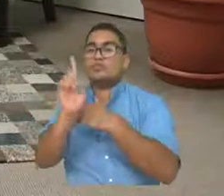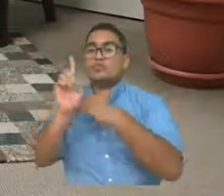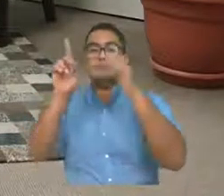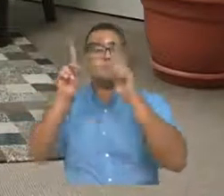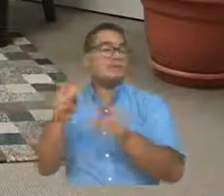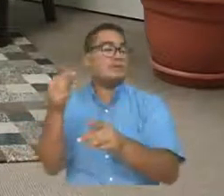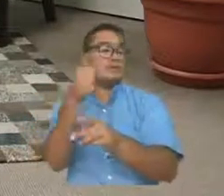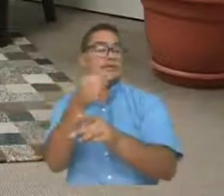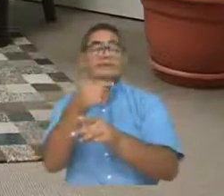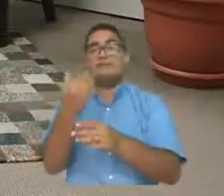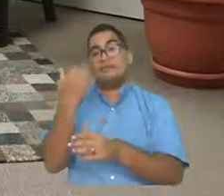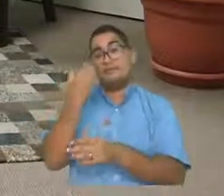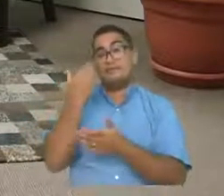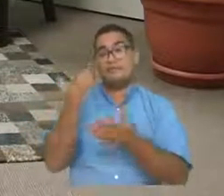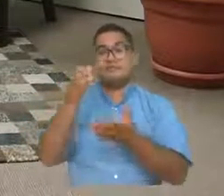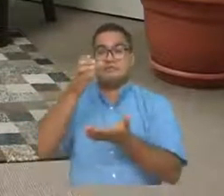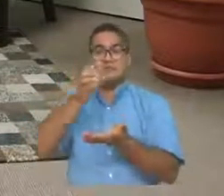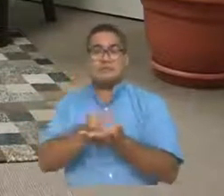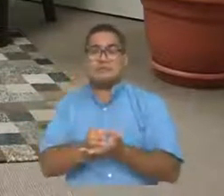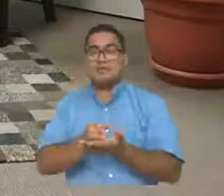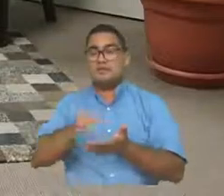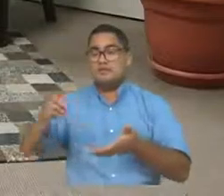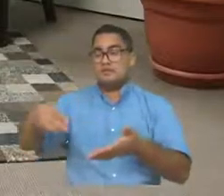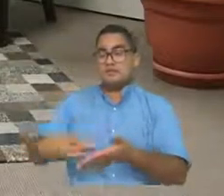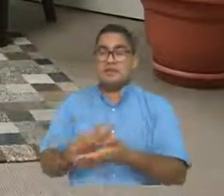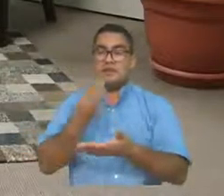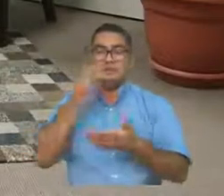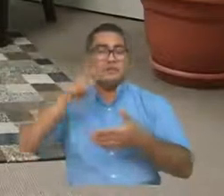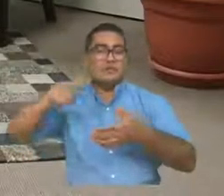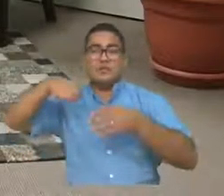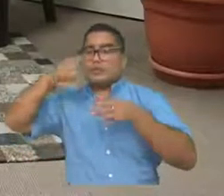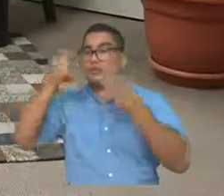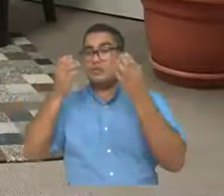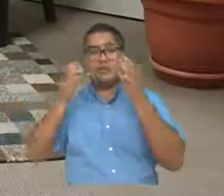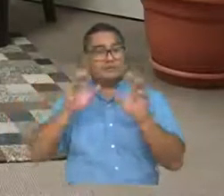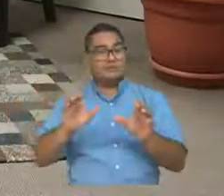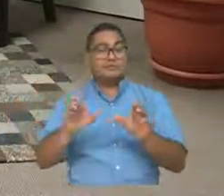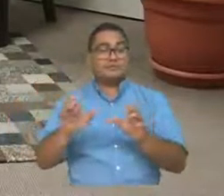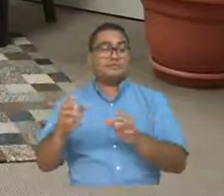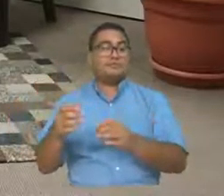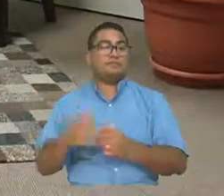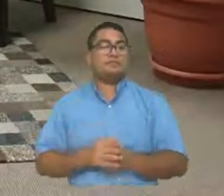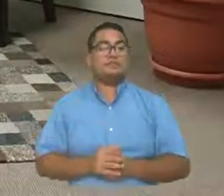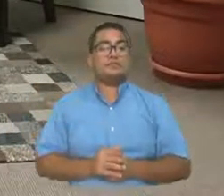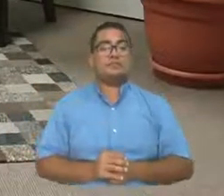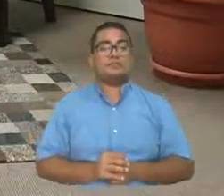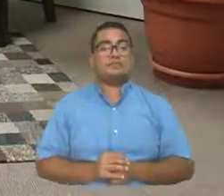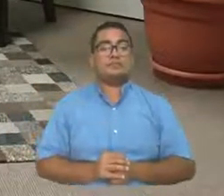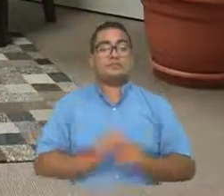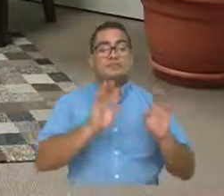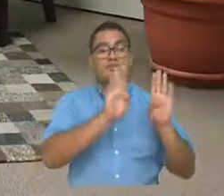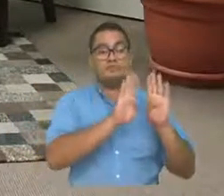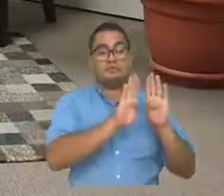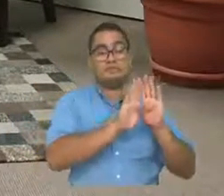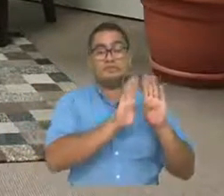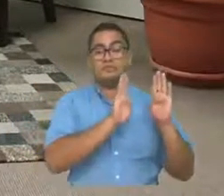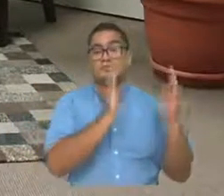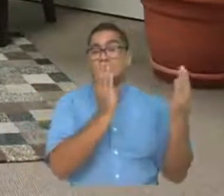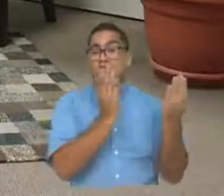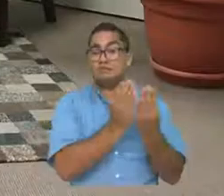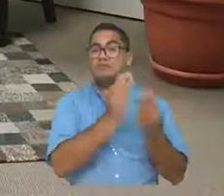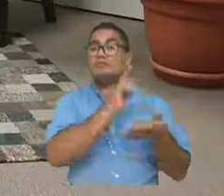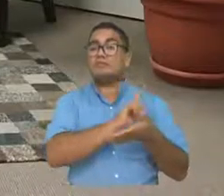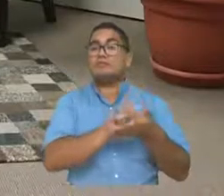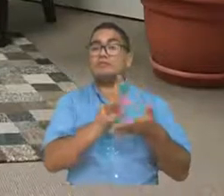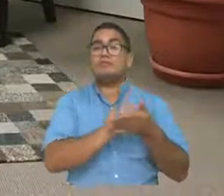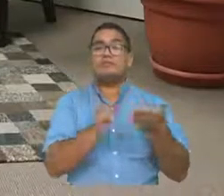que ser de esa persona. O sea, no es algo que ese plato yo lo voy a utilizar para mi tía, para mi abuela, para mi mamá, hasta yo. No,